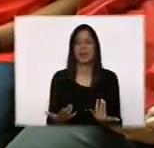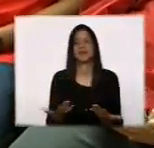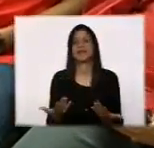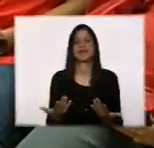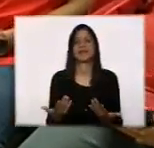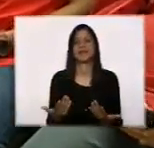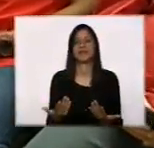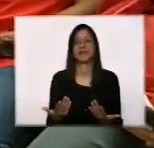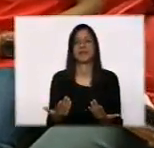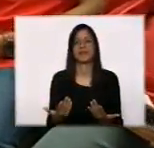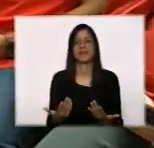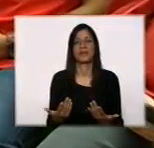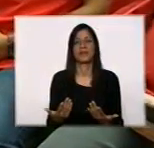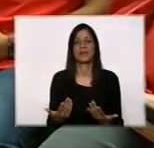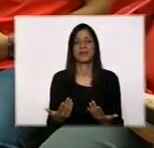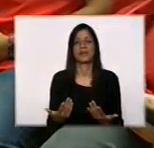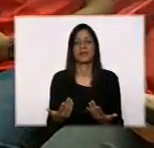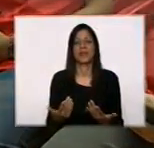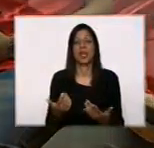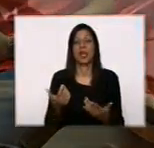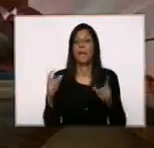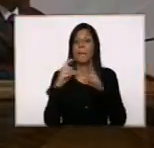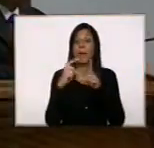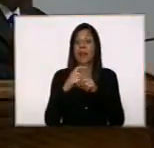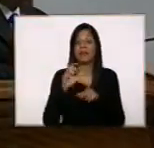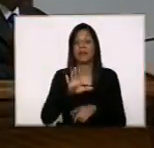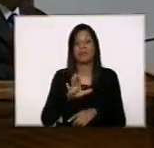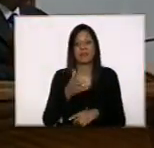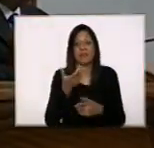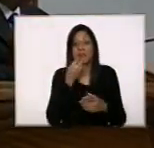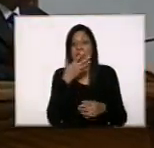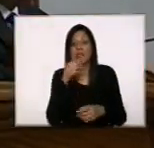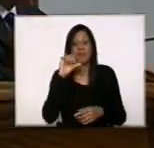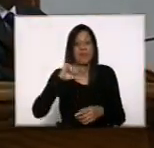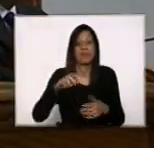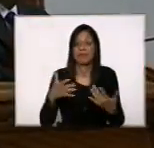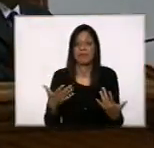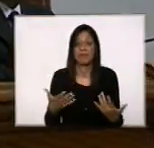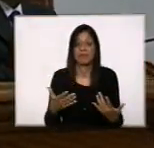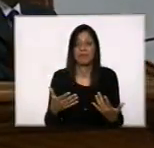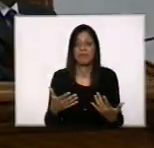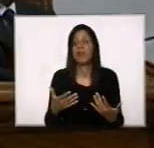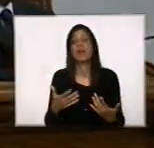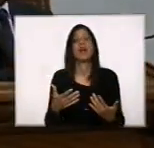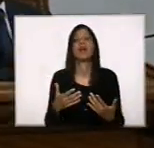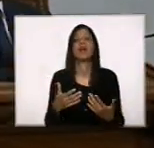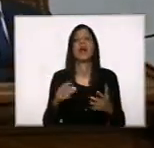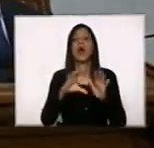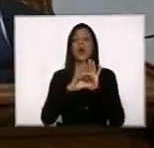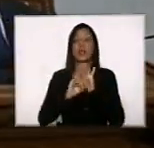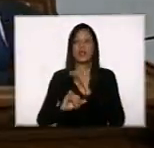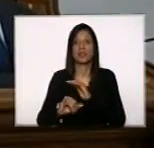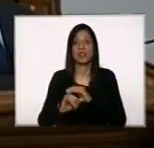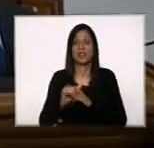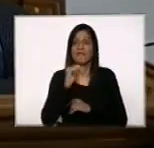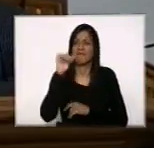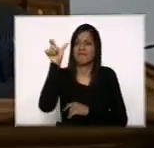de, no sé si el término es adecuado desde el punto de vista diplomático, pero desde el punto de vista constituyente sí, en la